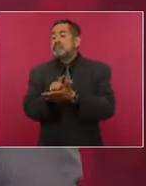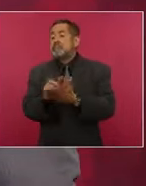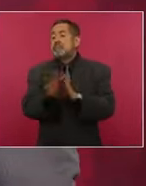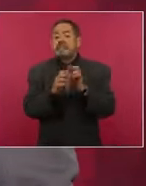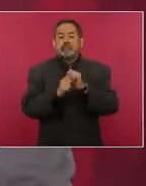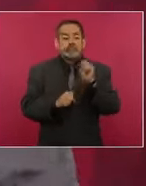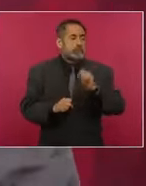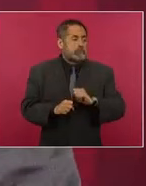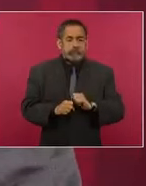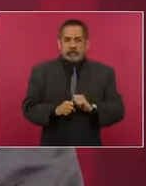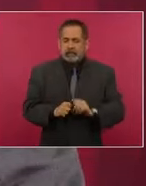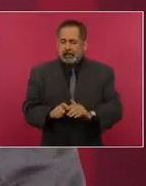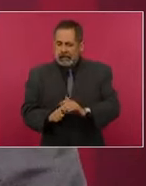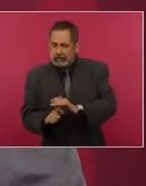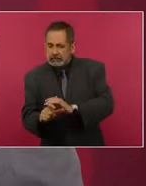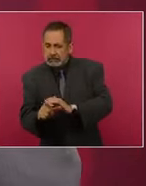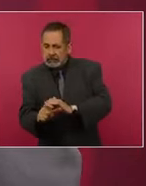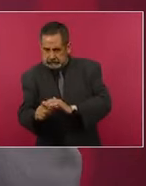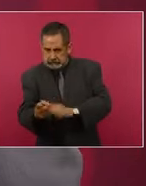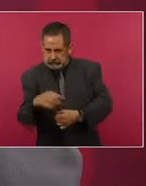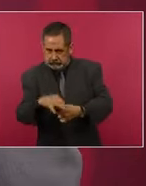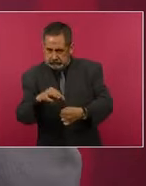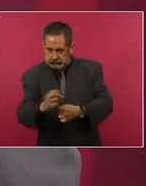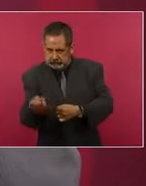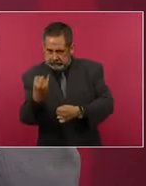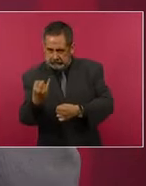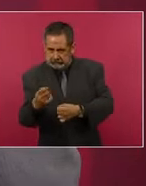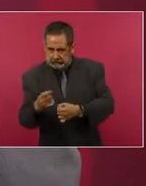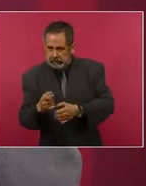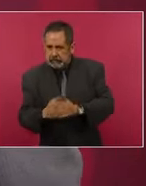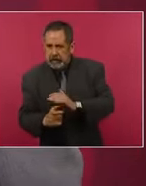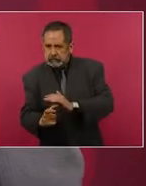a repartir moches.